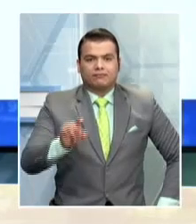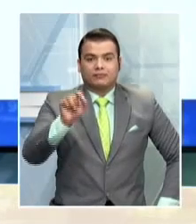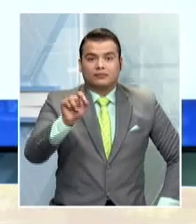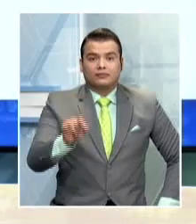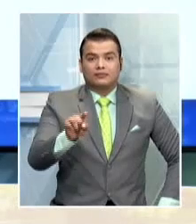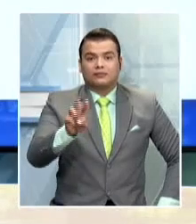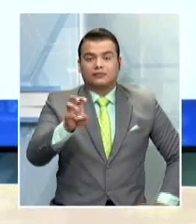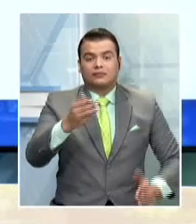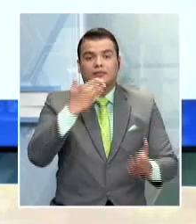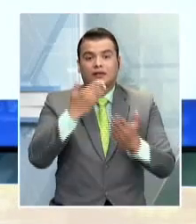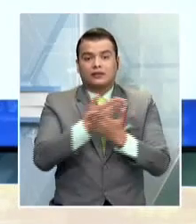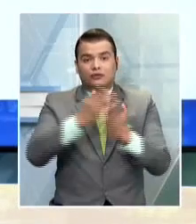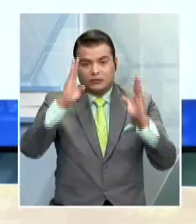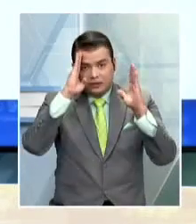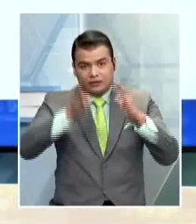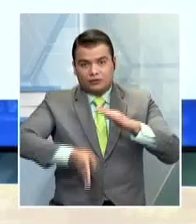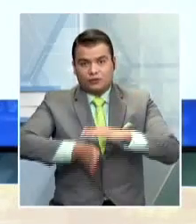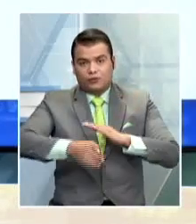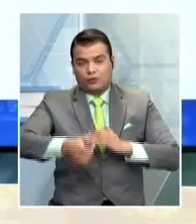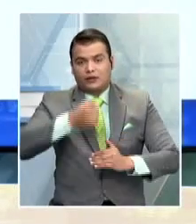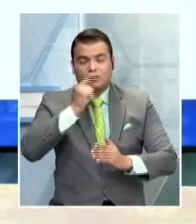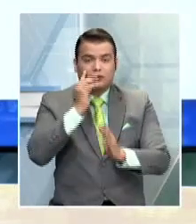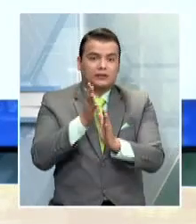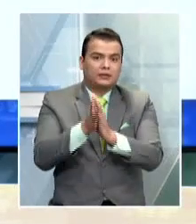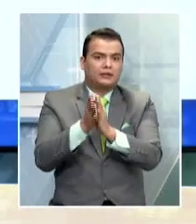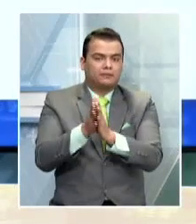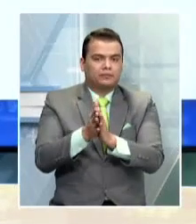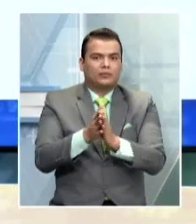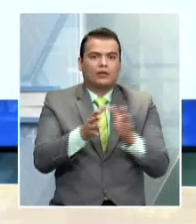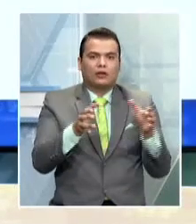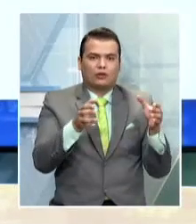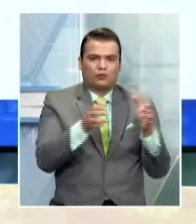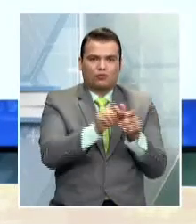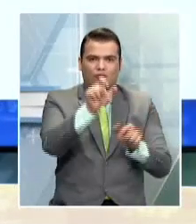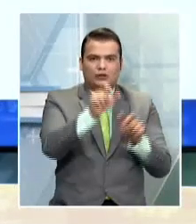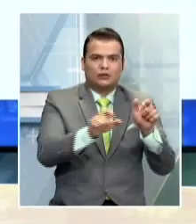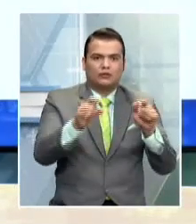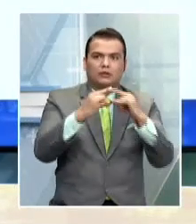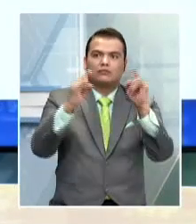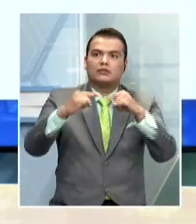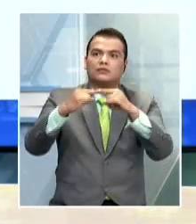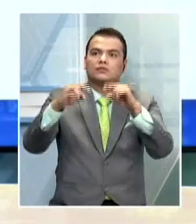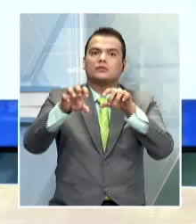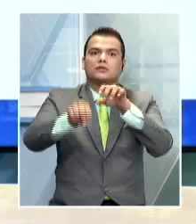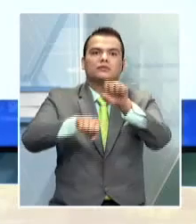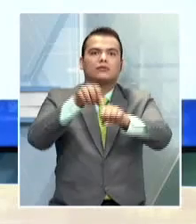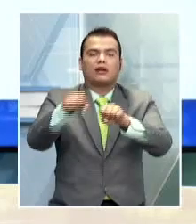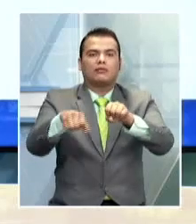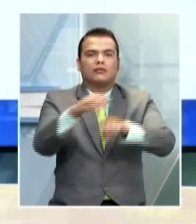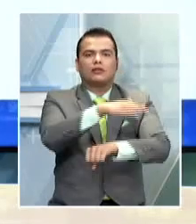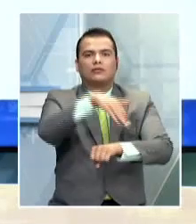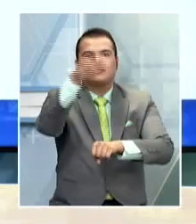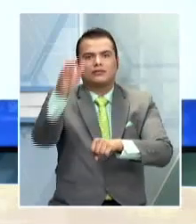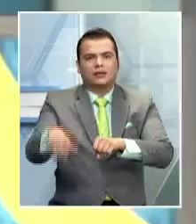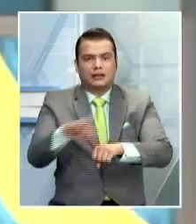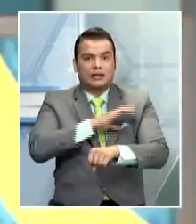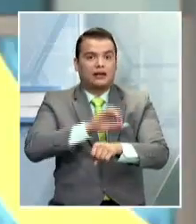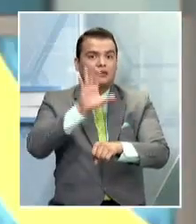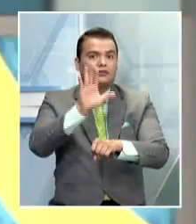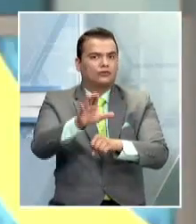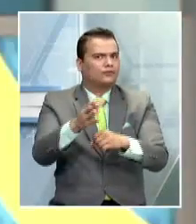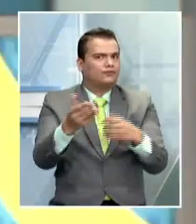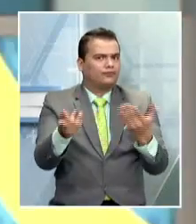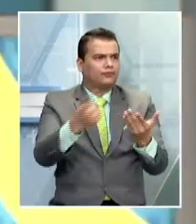1:18 de la tarde, gracias por continuar con nosotros en 90 minutos. Y mire, de nuevo un grupo de invasores intenta apoderarse de una porción de los cerros de Cali,